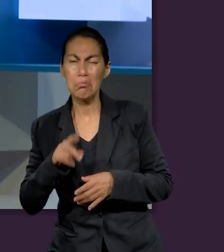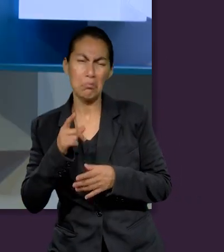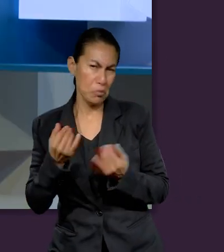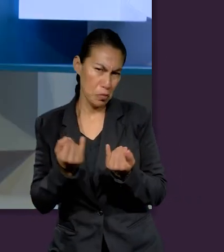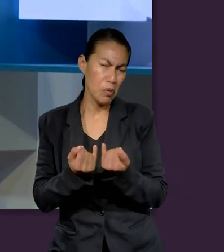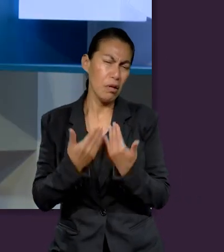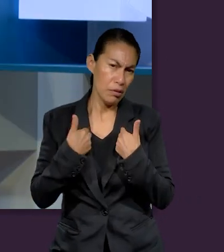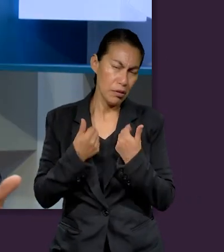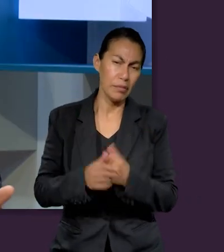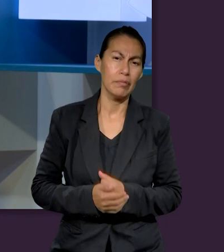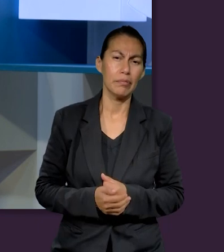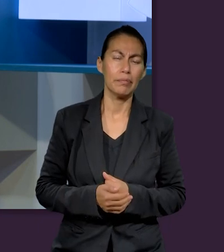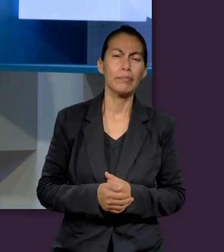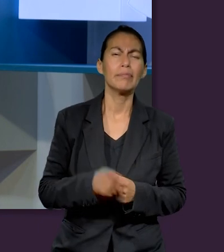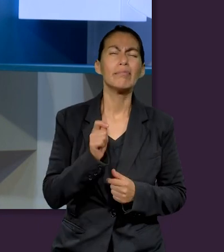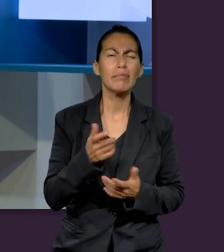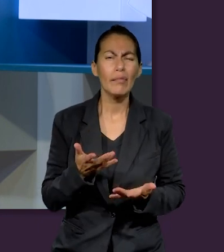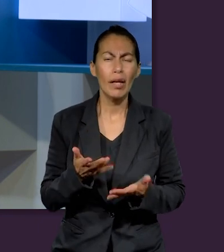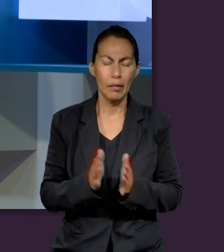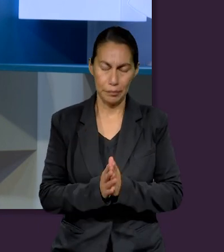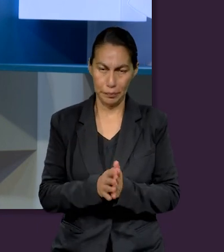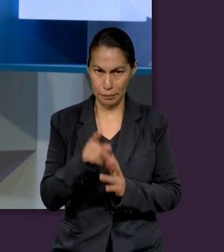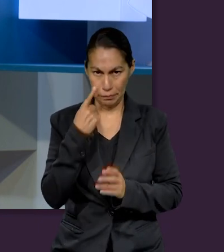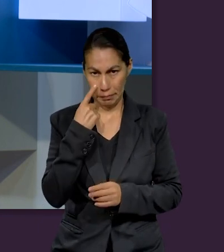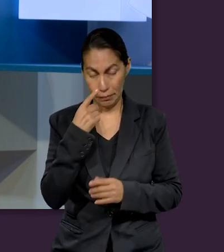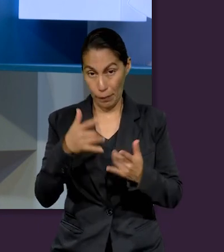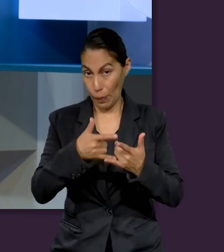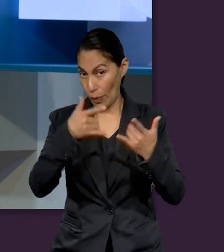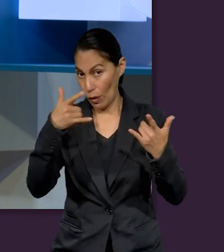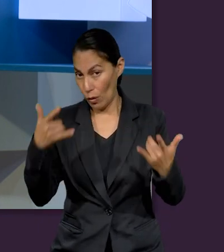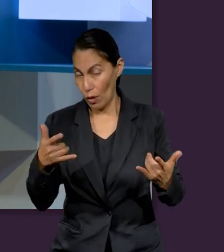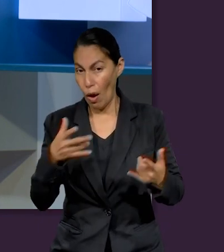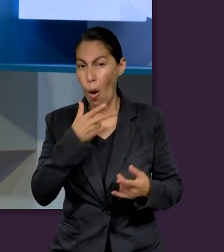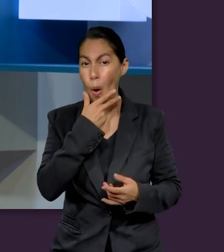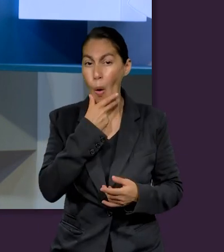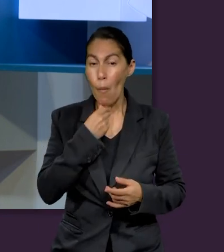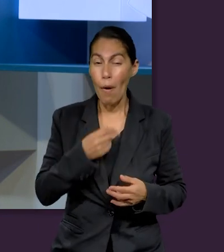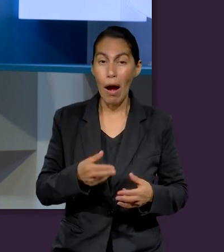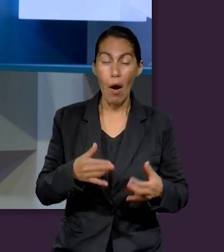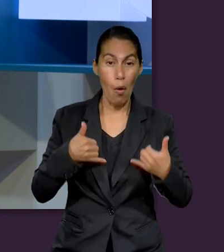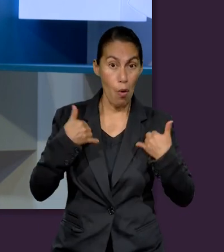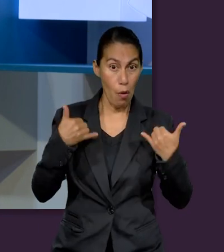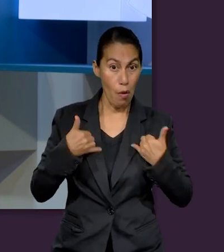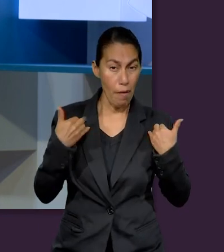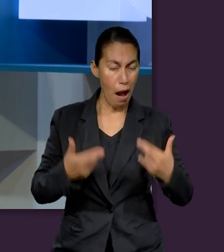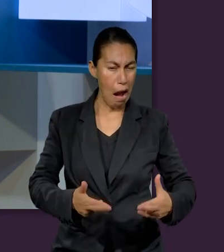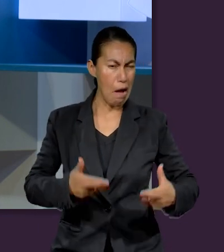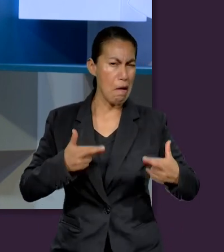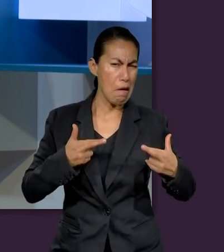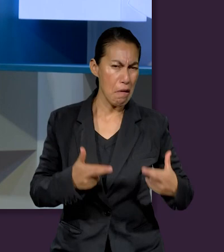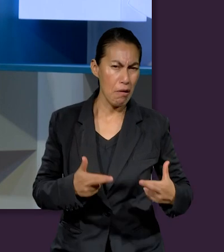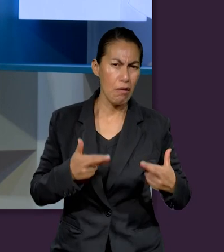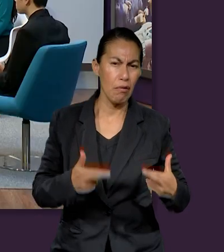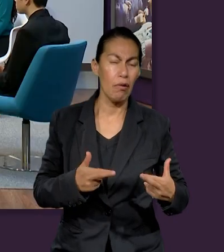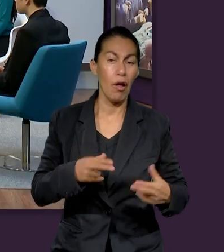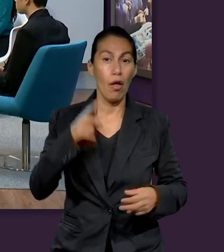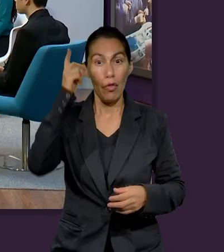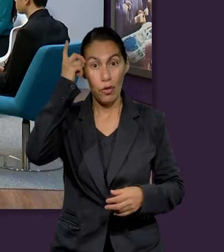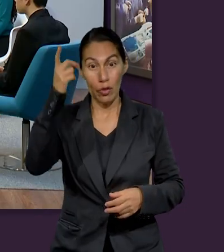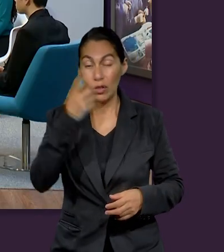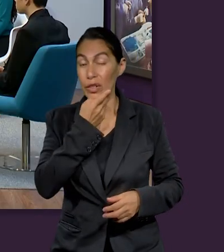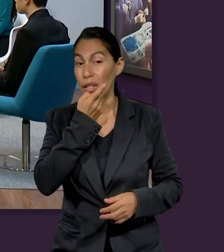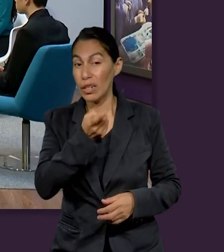y lo primero que nos hablan las lesiones de un hombre que Jesús le titula el rico insensato un hombre que